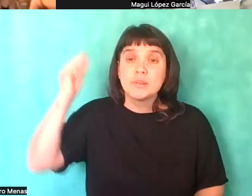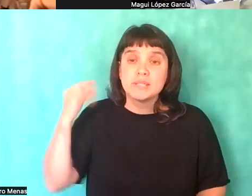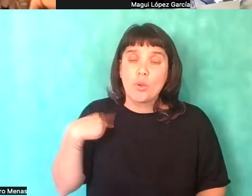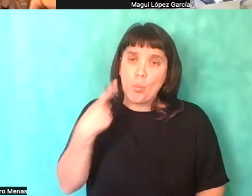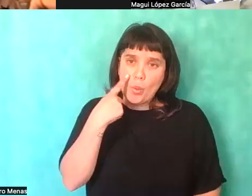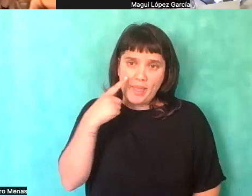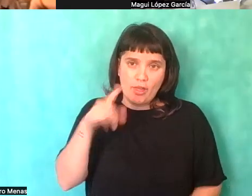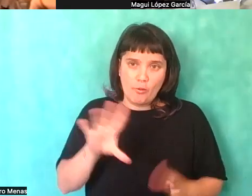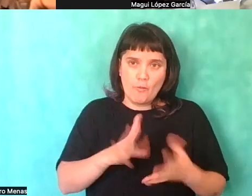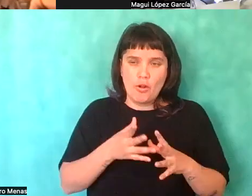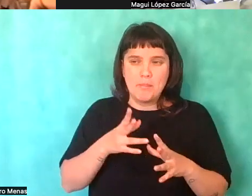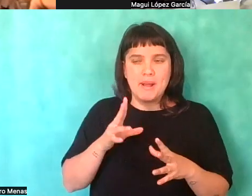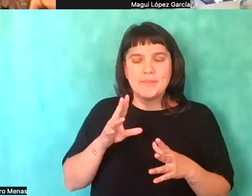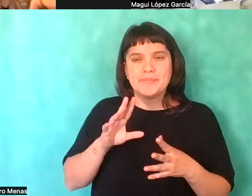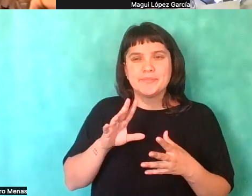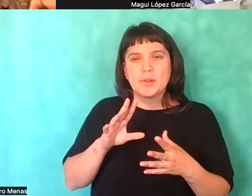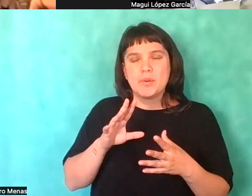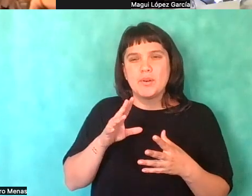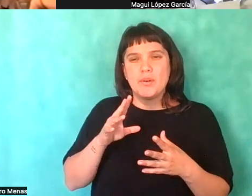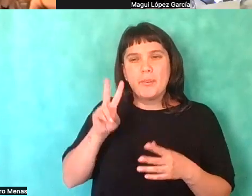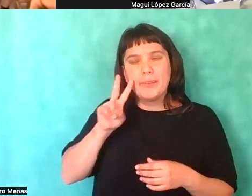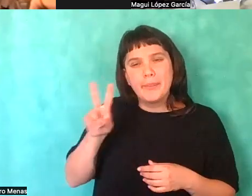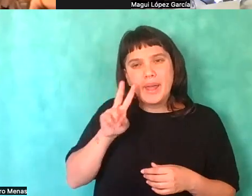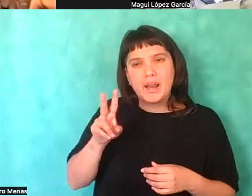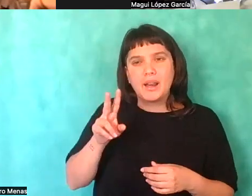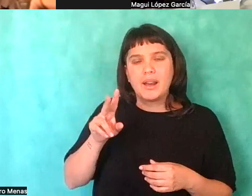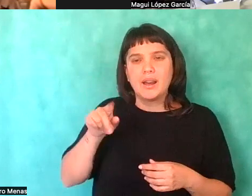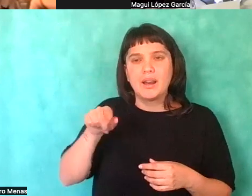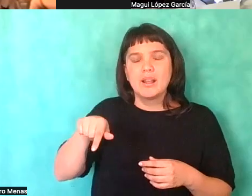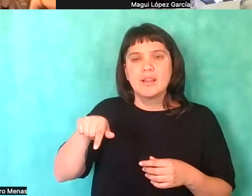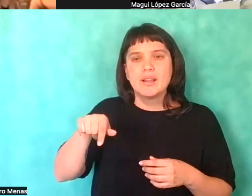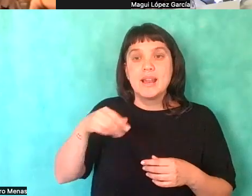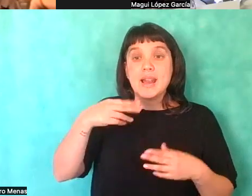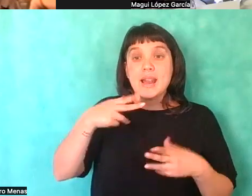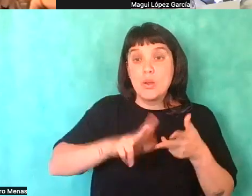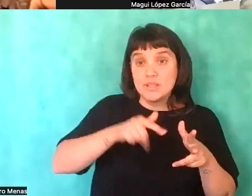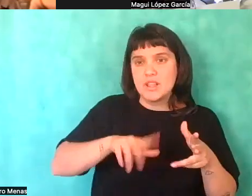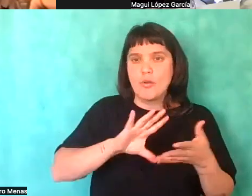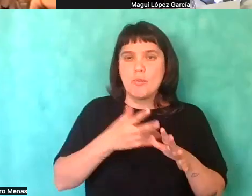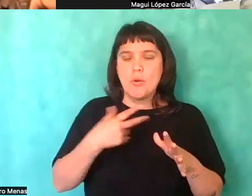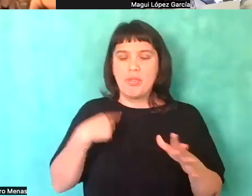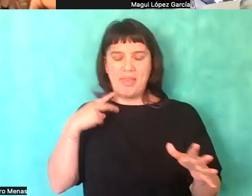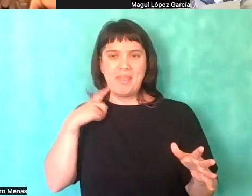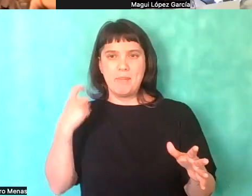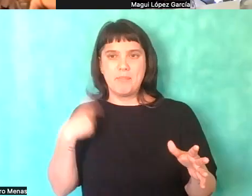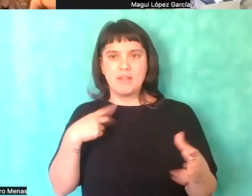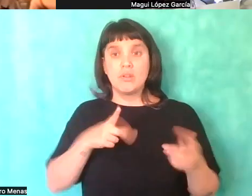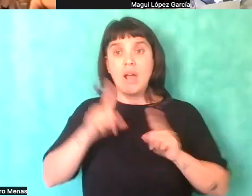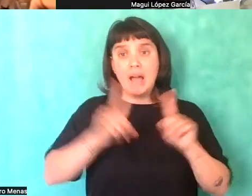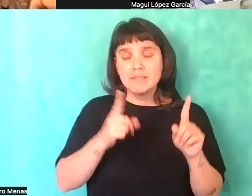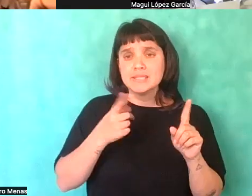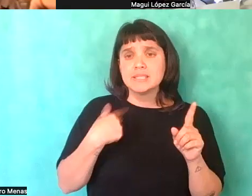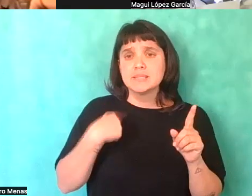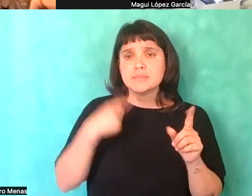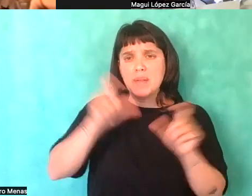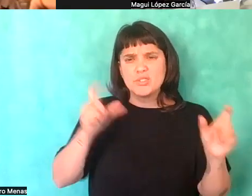del español. Entonces, en muchos casos, inclusive por ahí, no es gente que lo dice porque quiere hacerle un mal a la lengua,